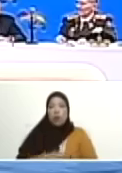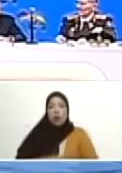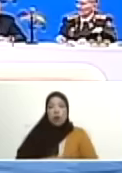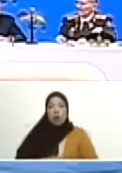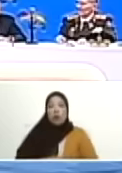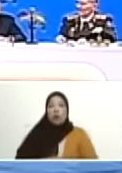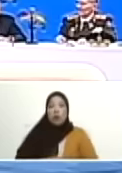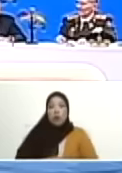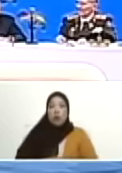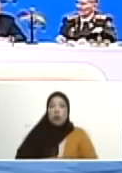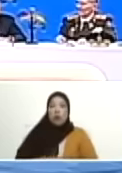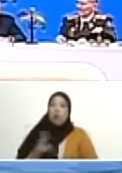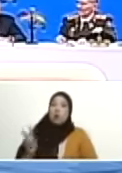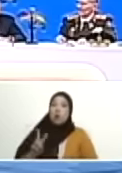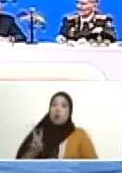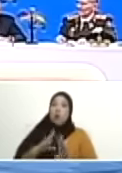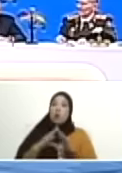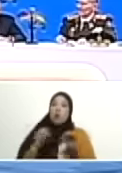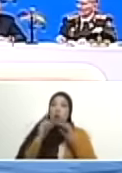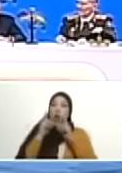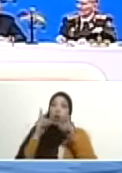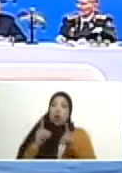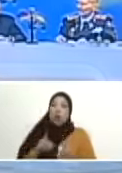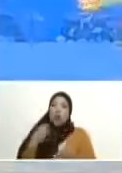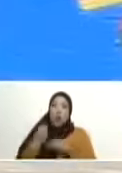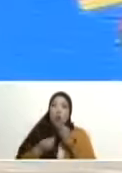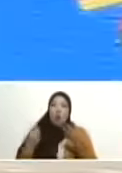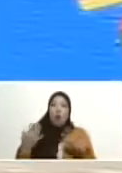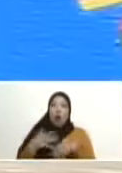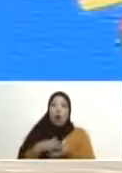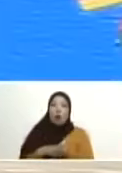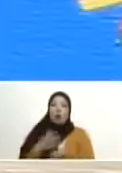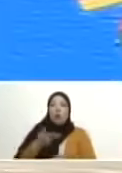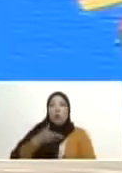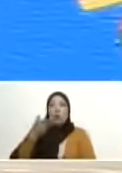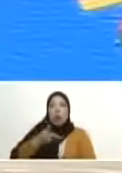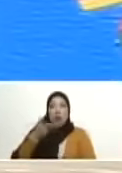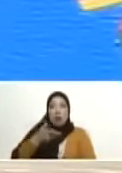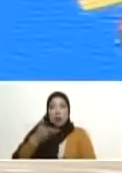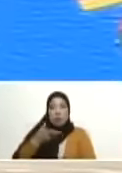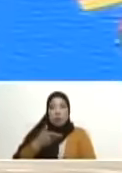reconociendo que toda decisión tiene que ser conjunta y por consenso.